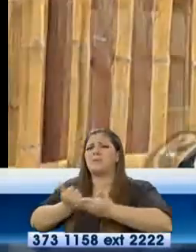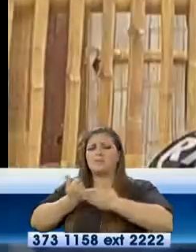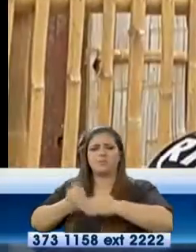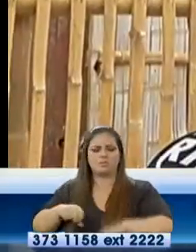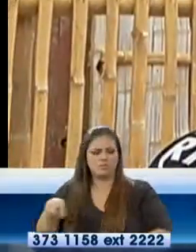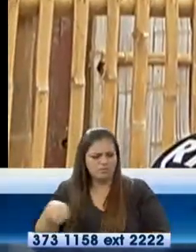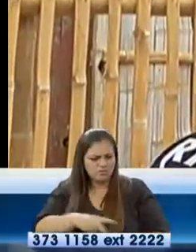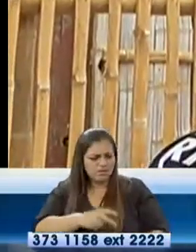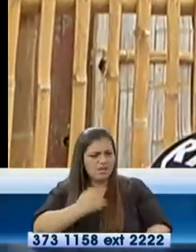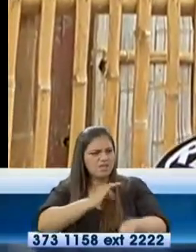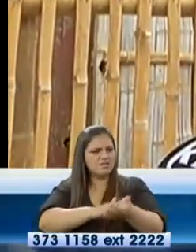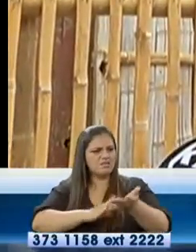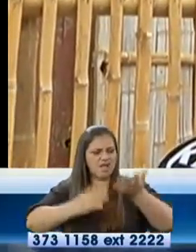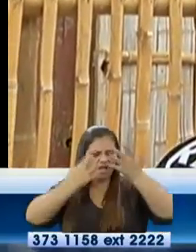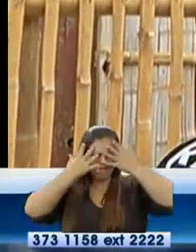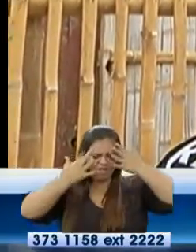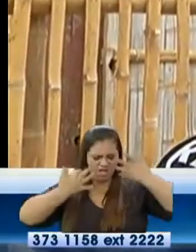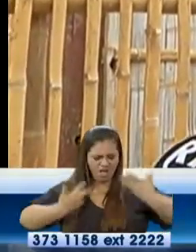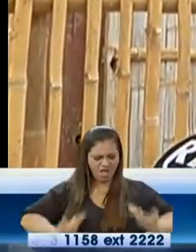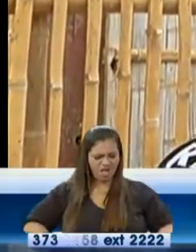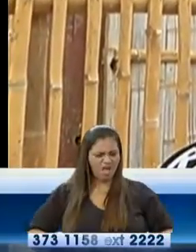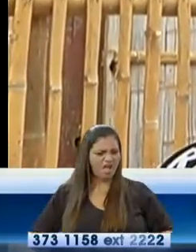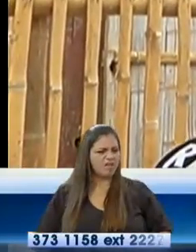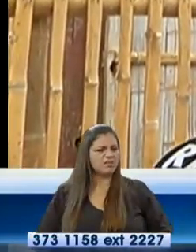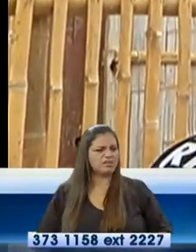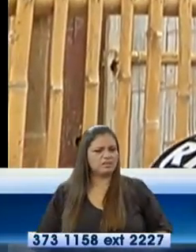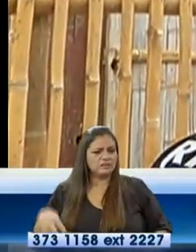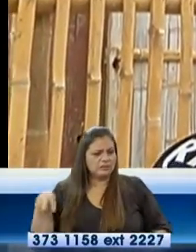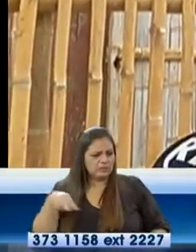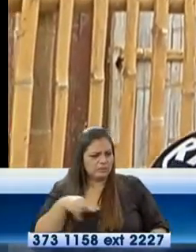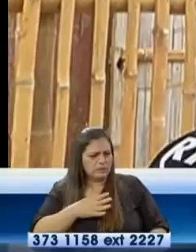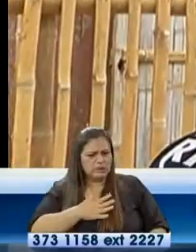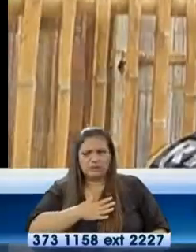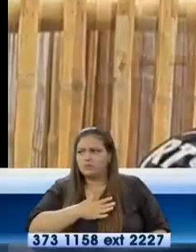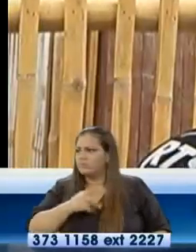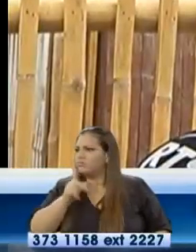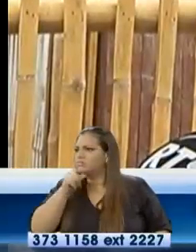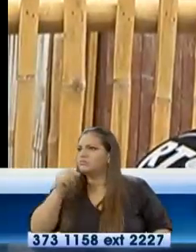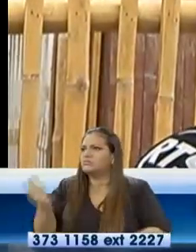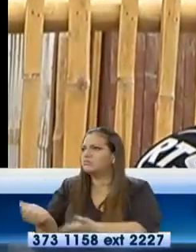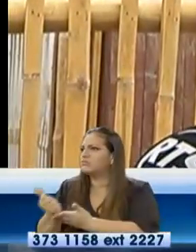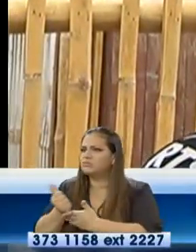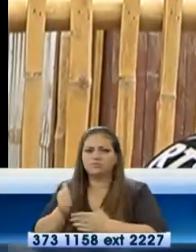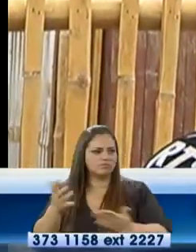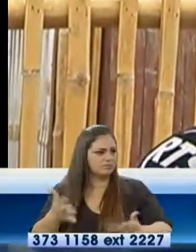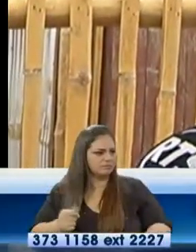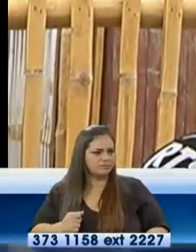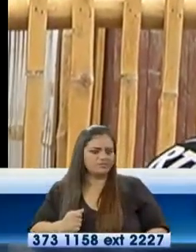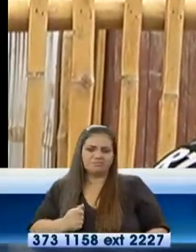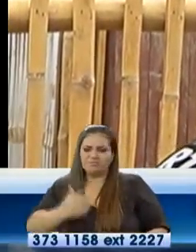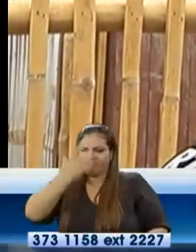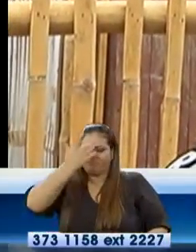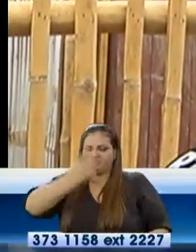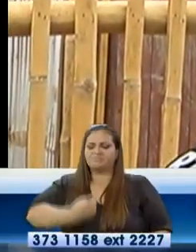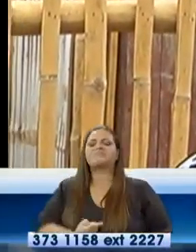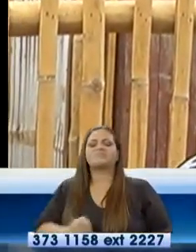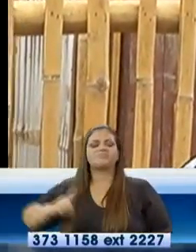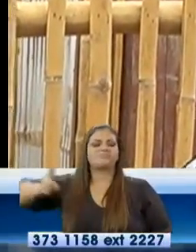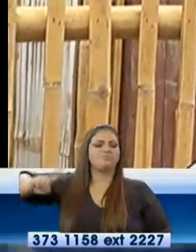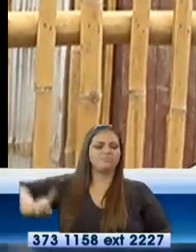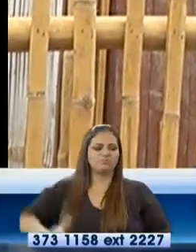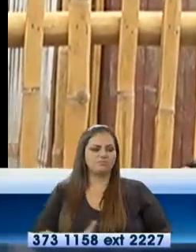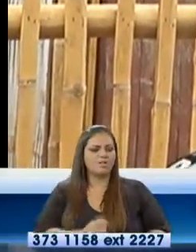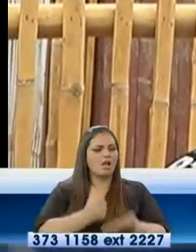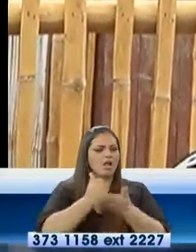mata. Entonces no había quien la auxiliara, era el único mi persona que se... Yo la traté de sacarla de ahí en